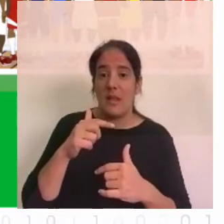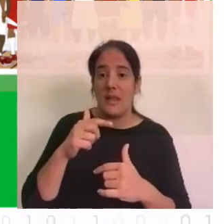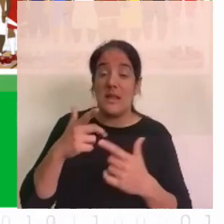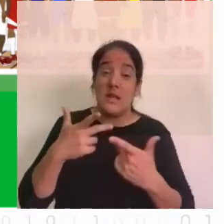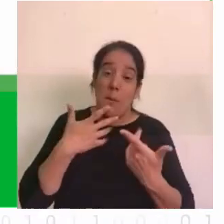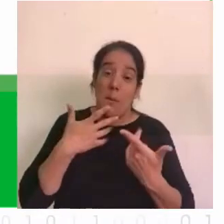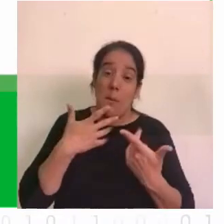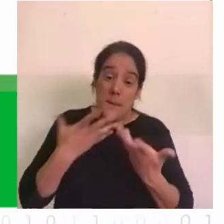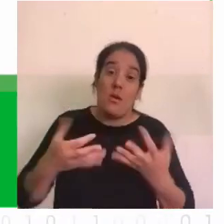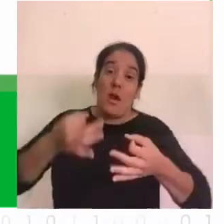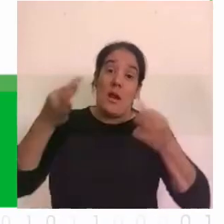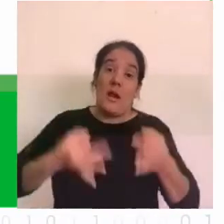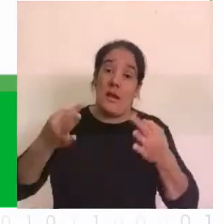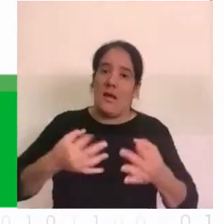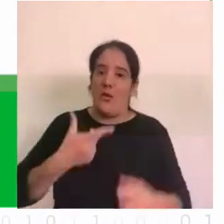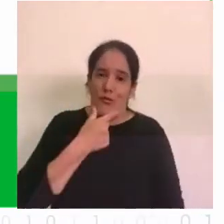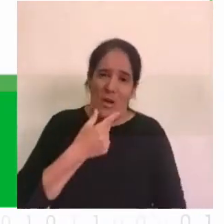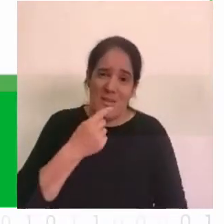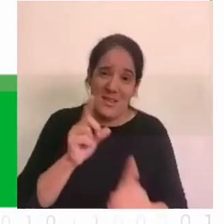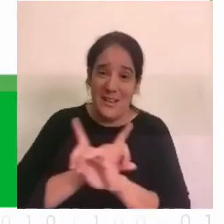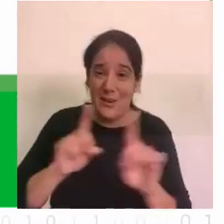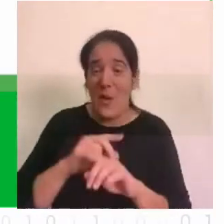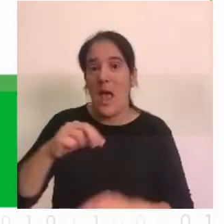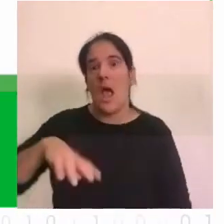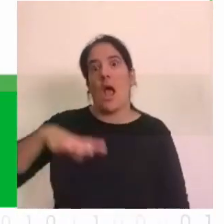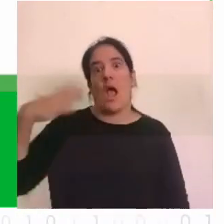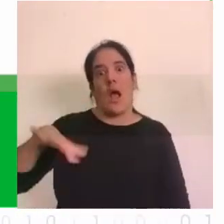es carísimo hacer eso, pero vamos